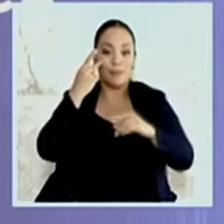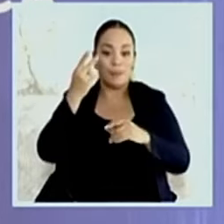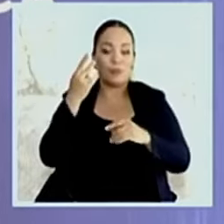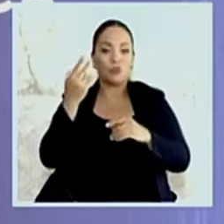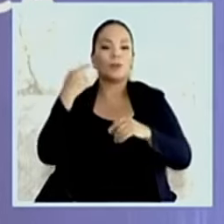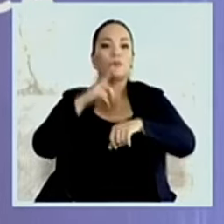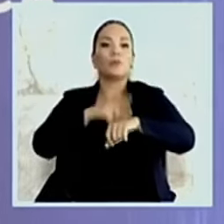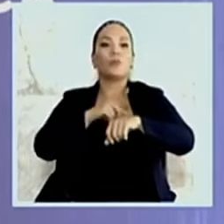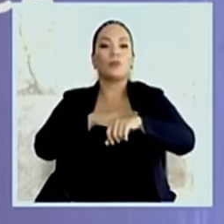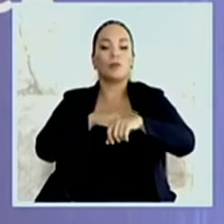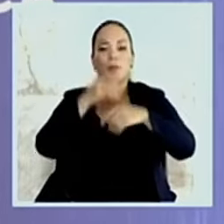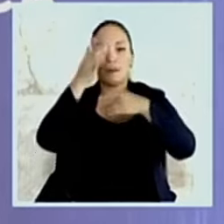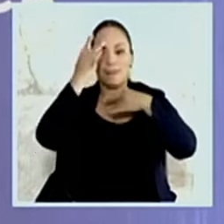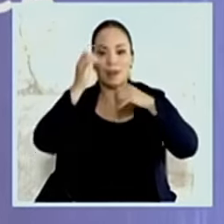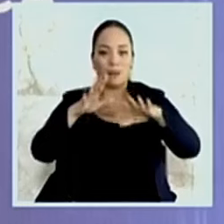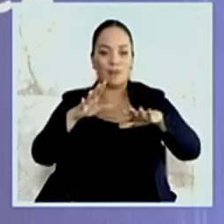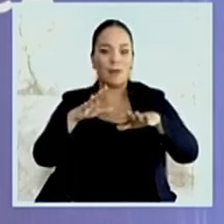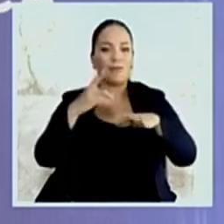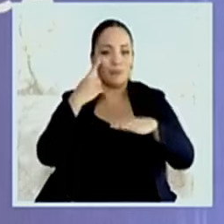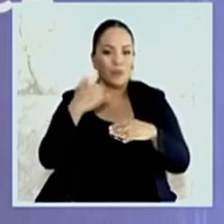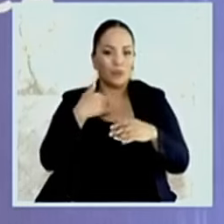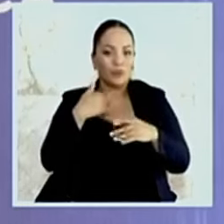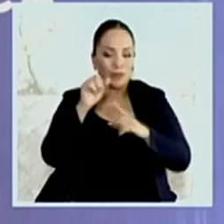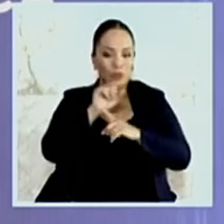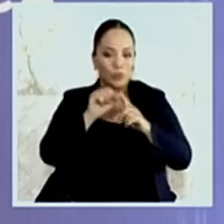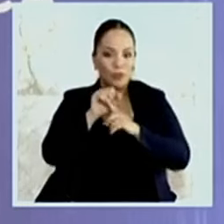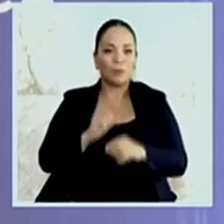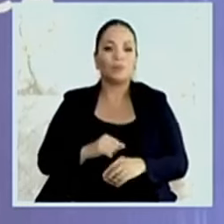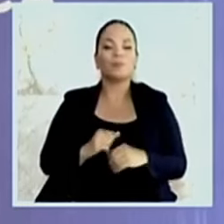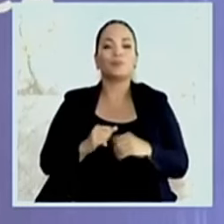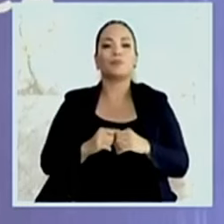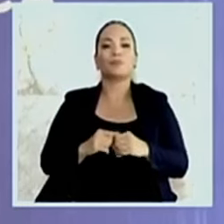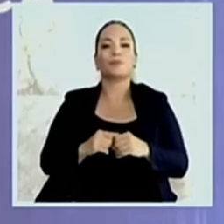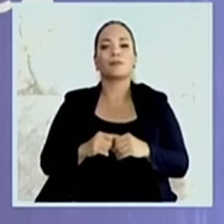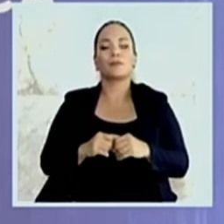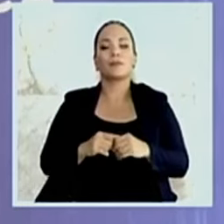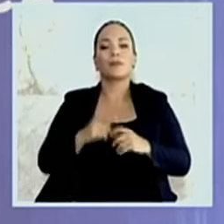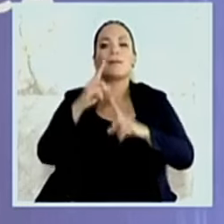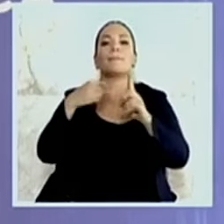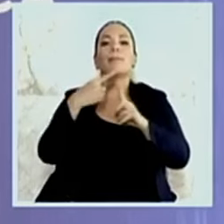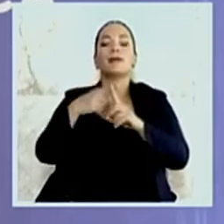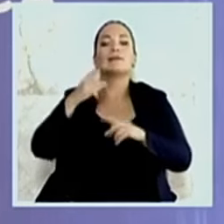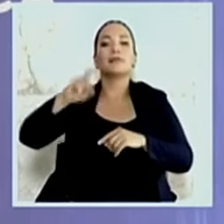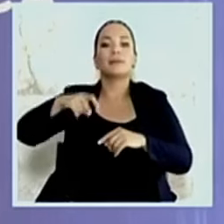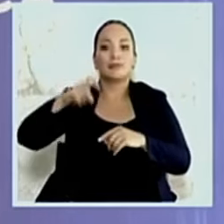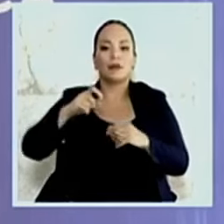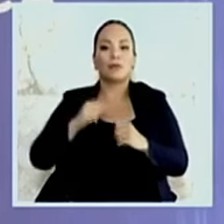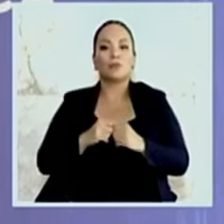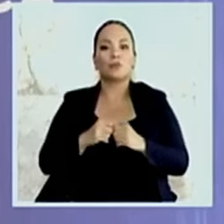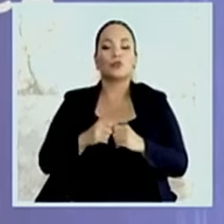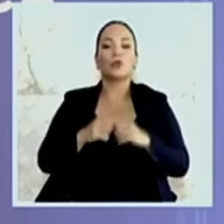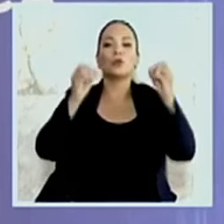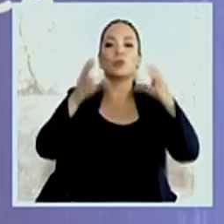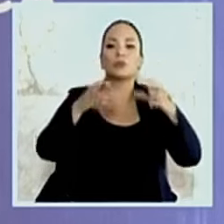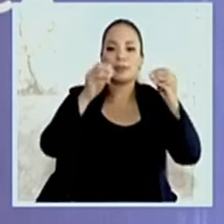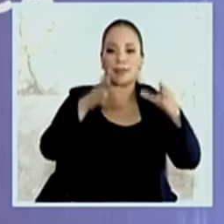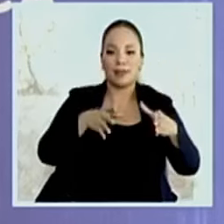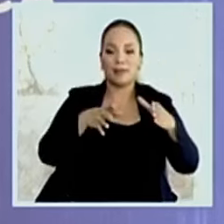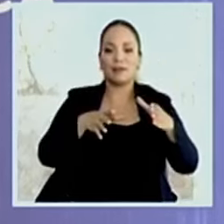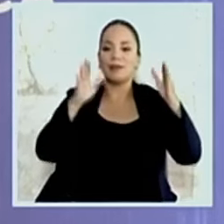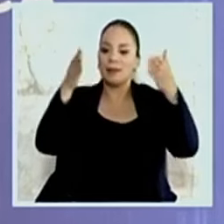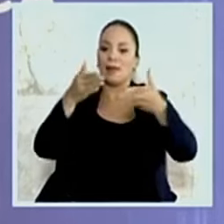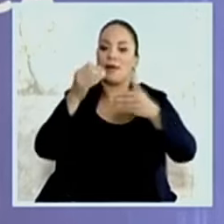deteriora. Y lo vimos durante la crisis de educación que hemos tenido, sobre todo durante